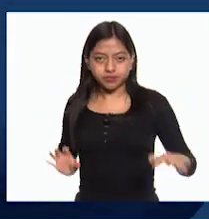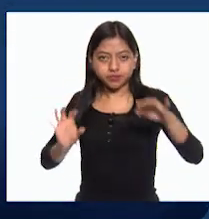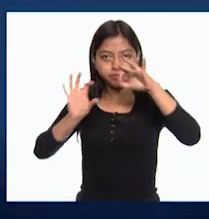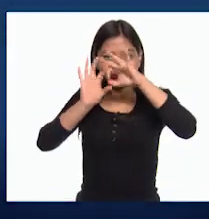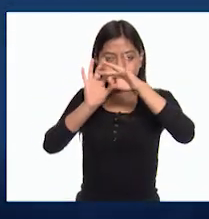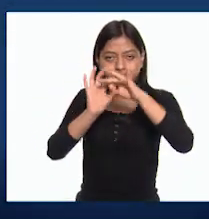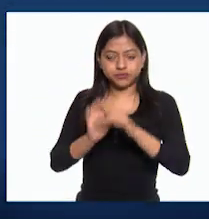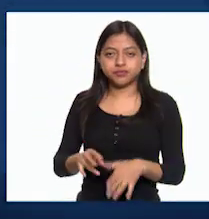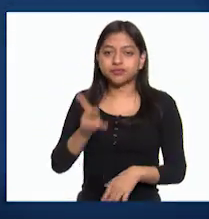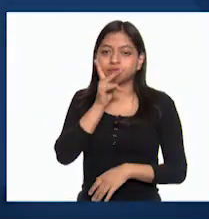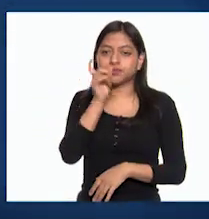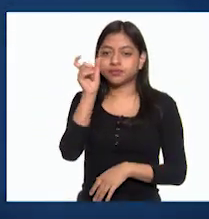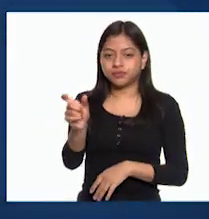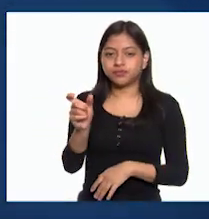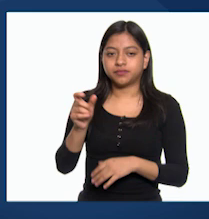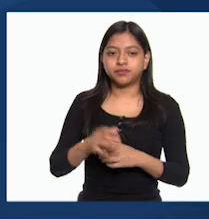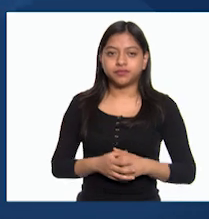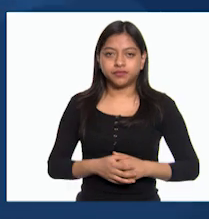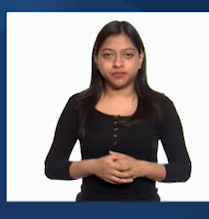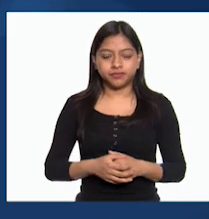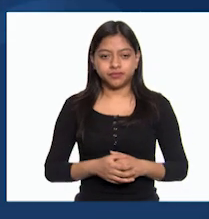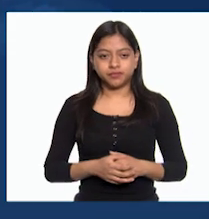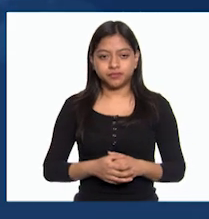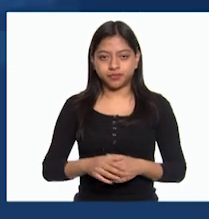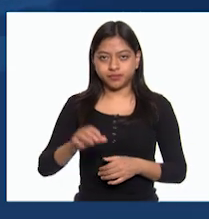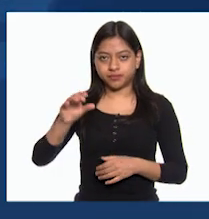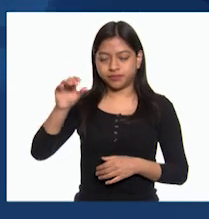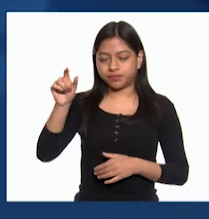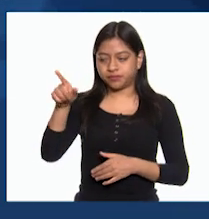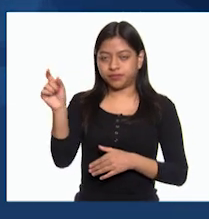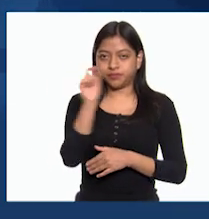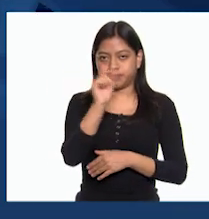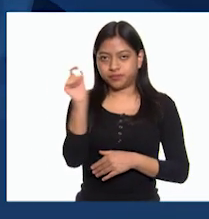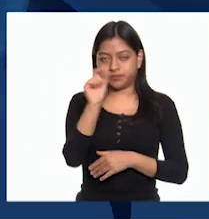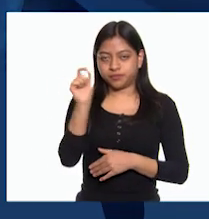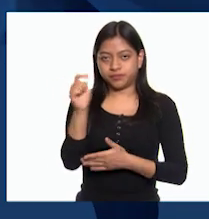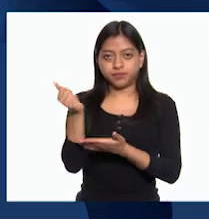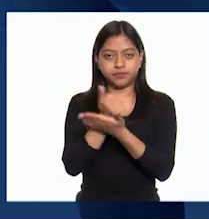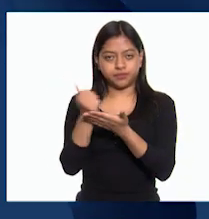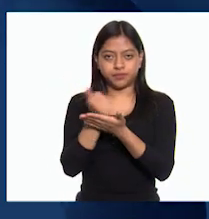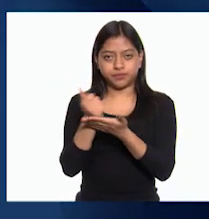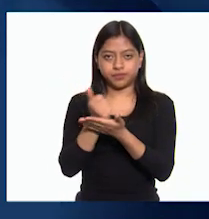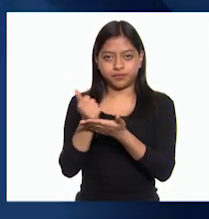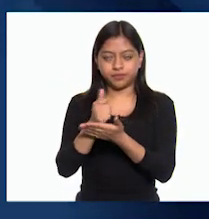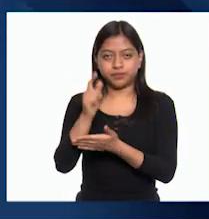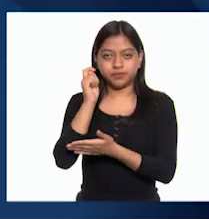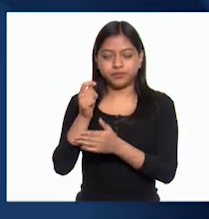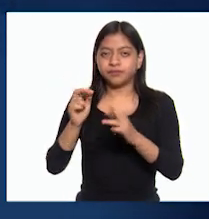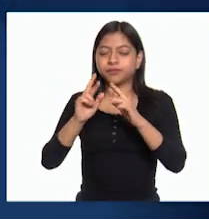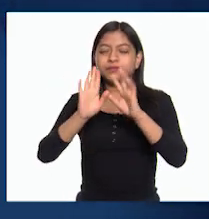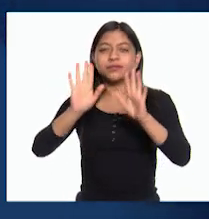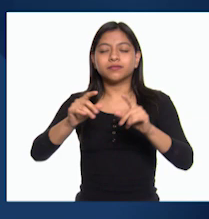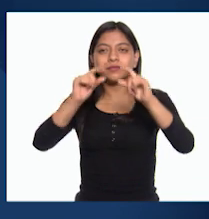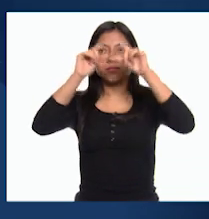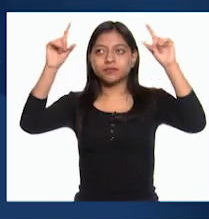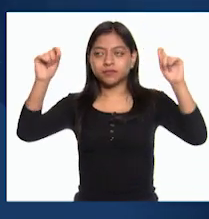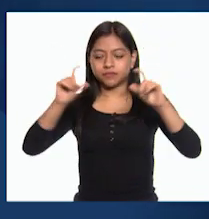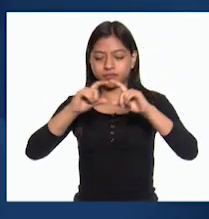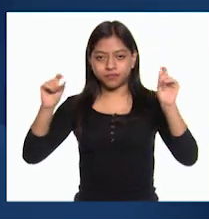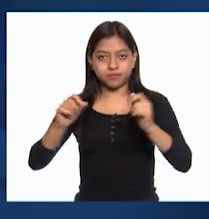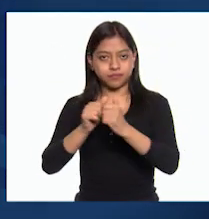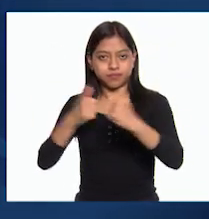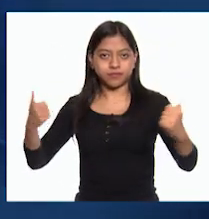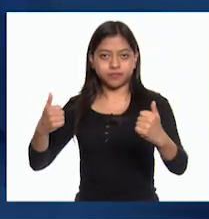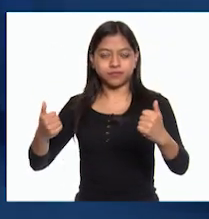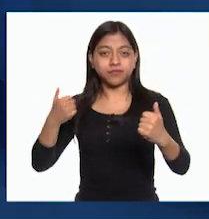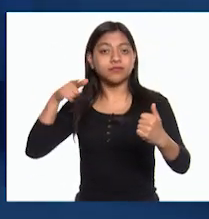compuesto por la palabra acatar, subrayado con azul, que constituye una ruptura en la estrofa, a partir de la cual